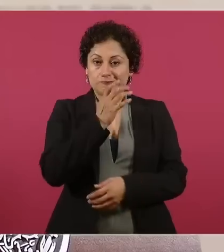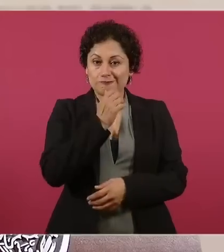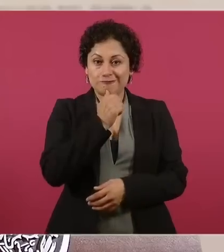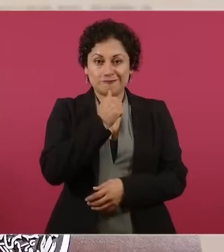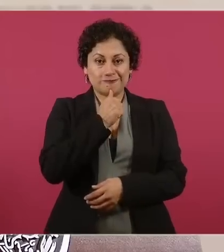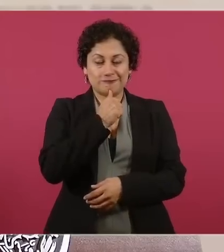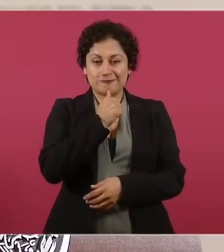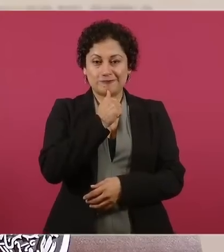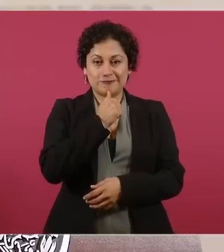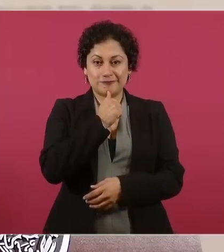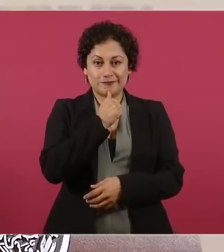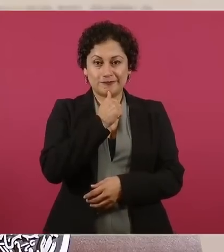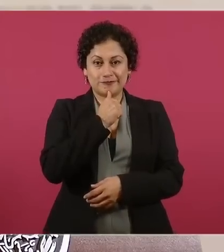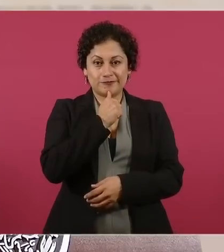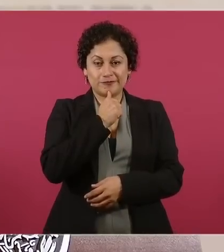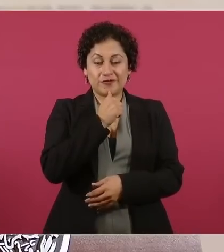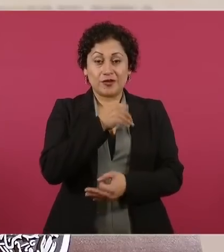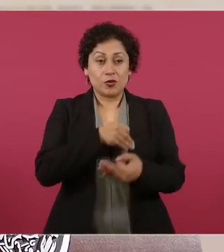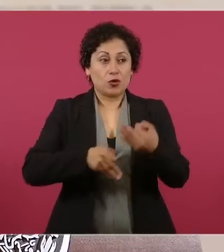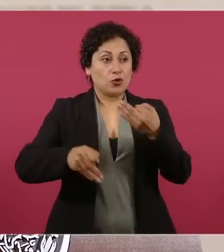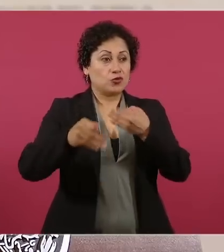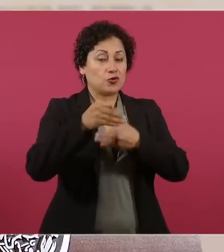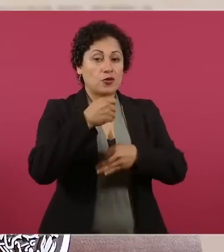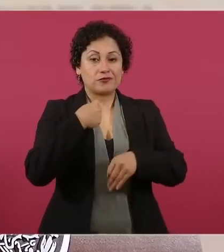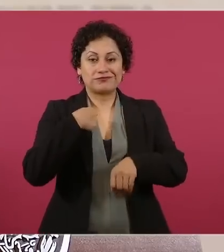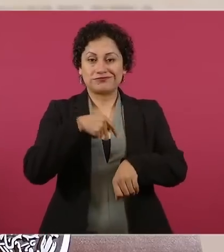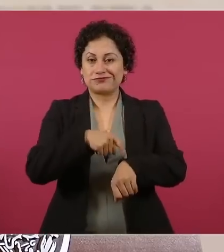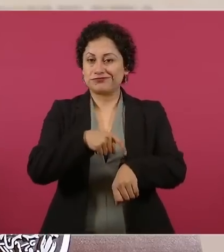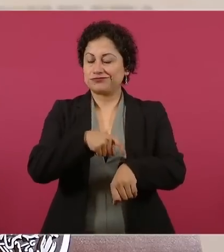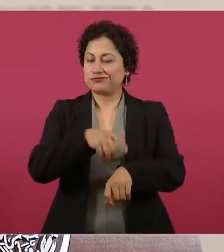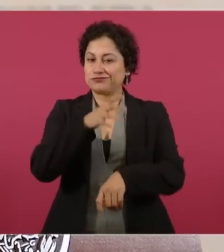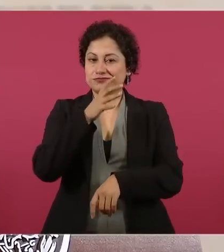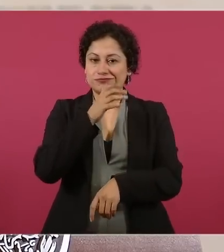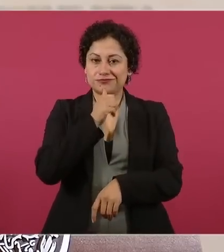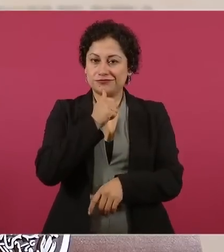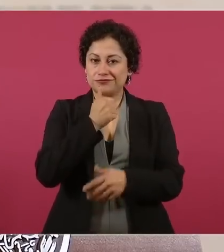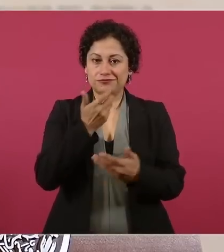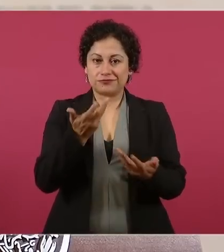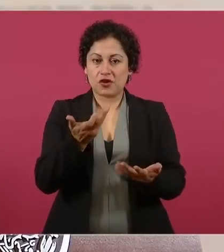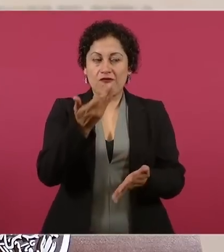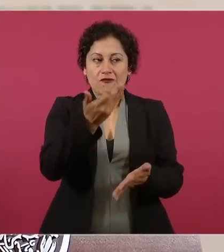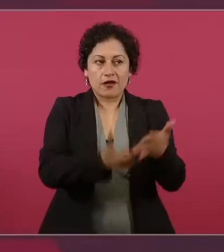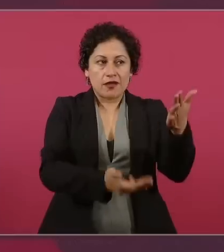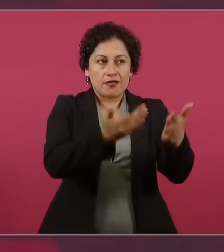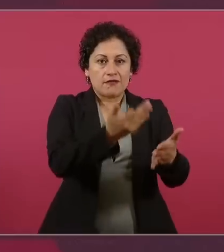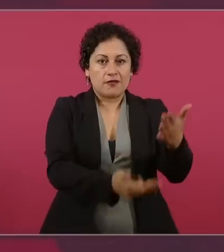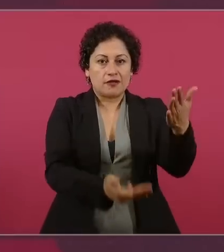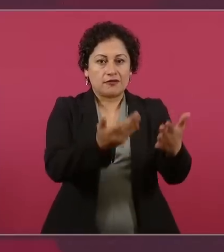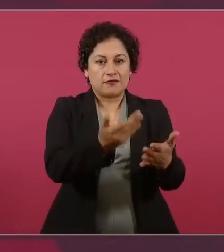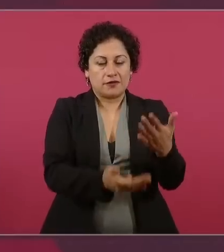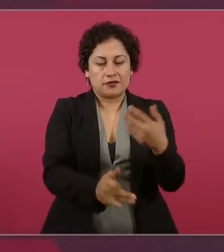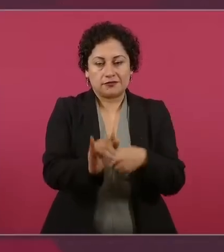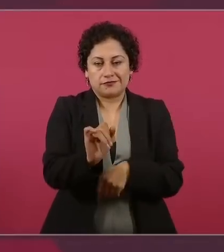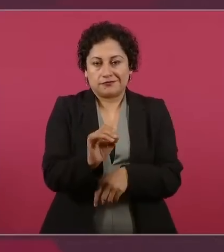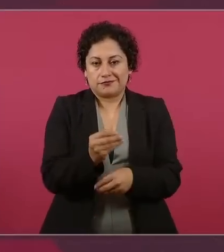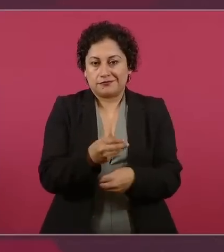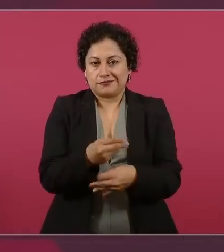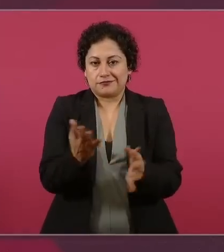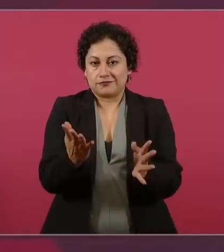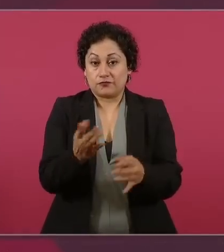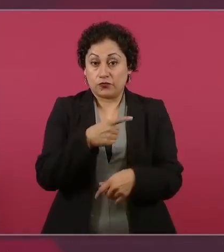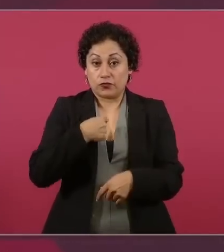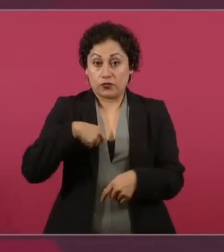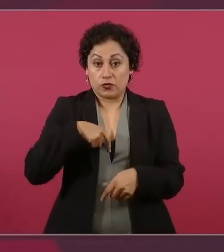concluir con todo lo que se requiere. Avanzamos mucho,